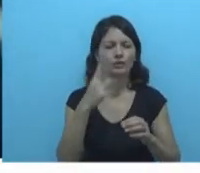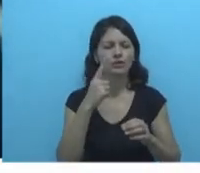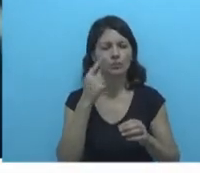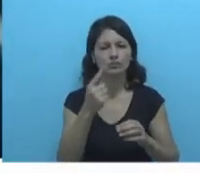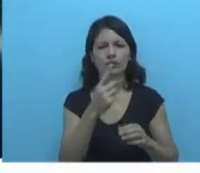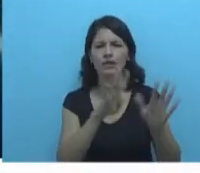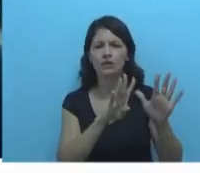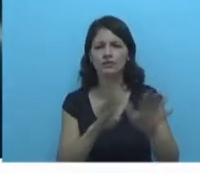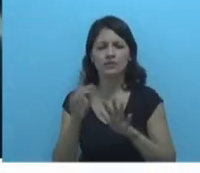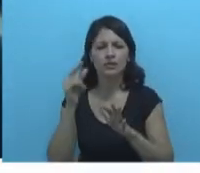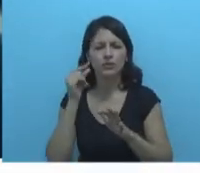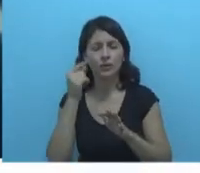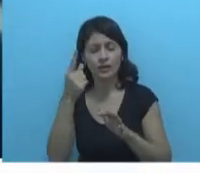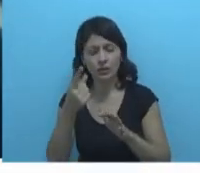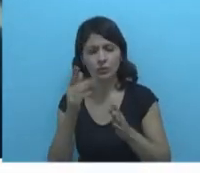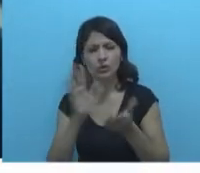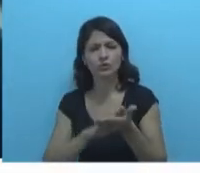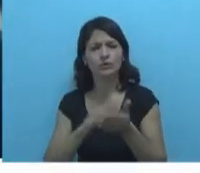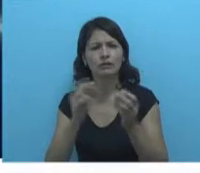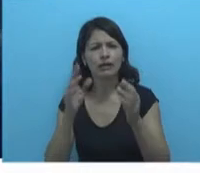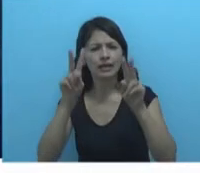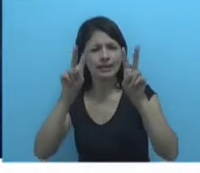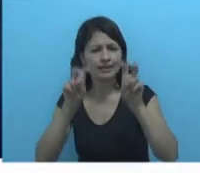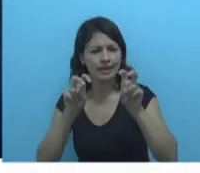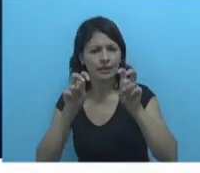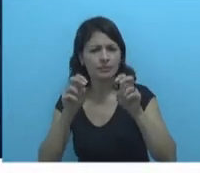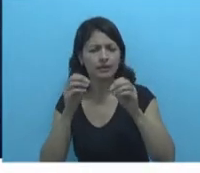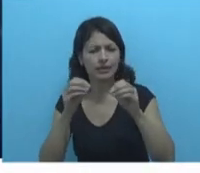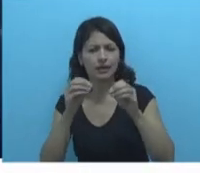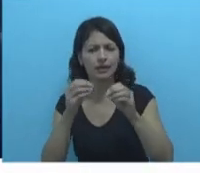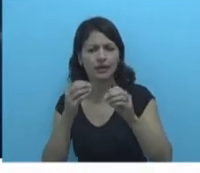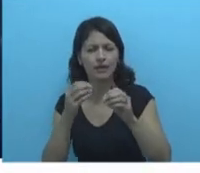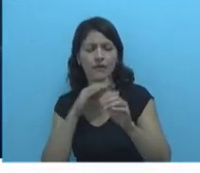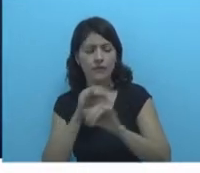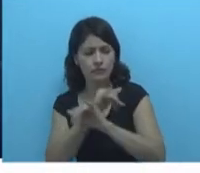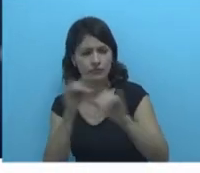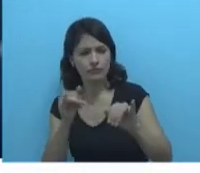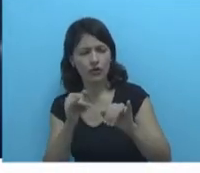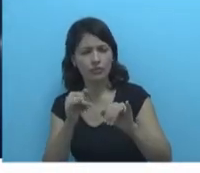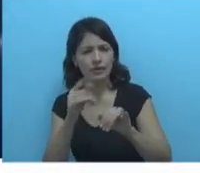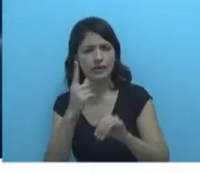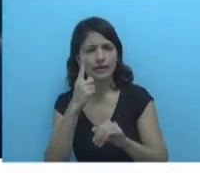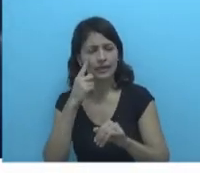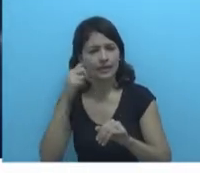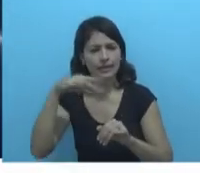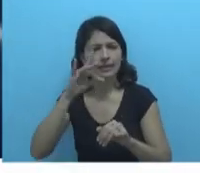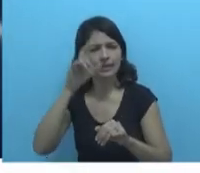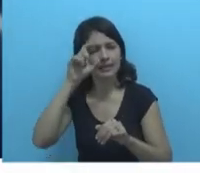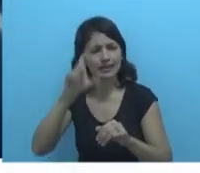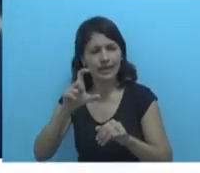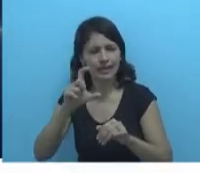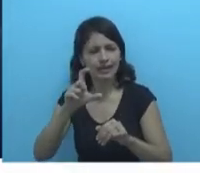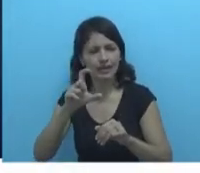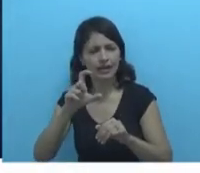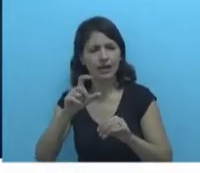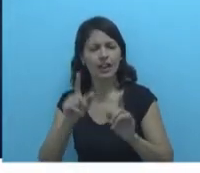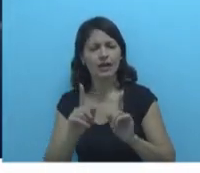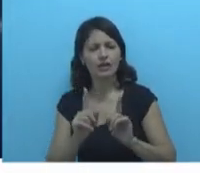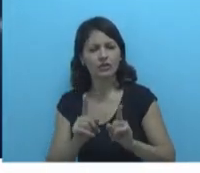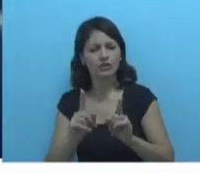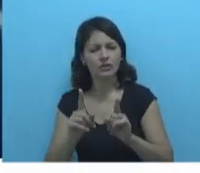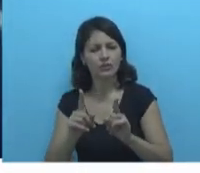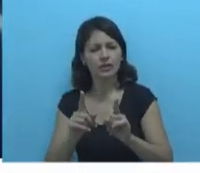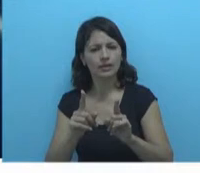42.991, que surge en virtud de un informe presentado sobre el INDEC, sobre el sostenimiento de los